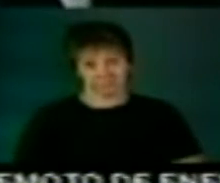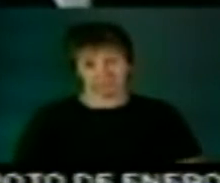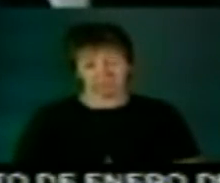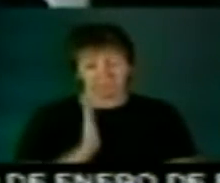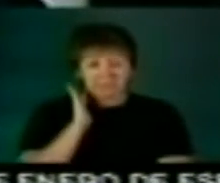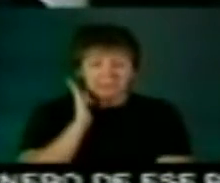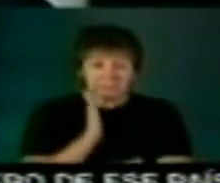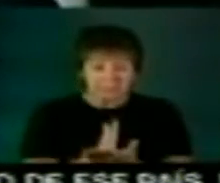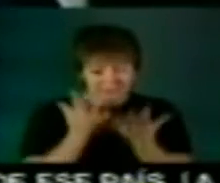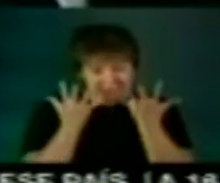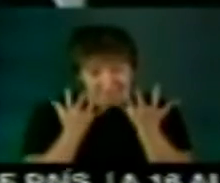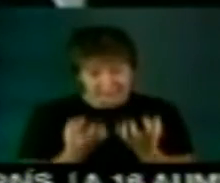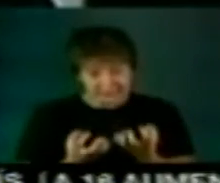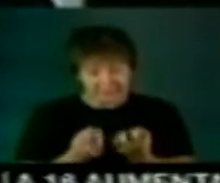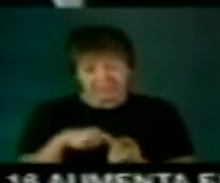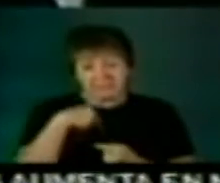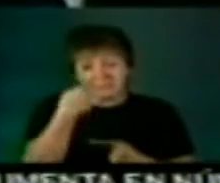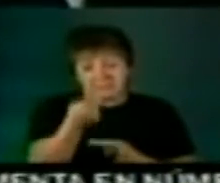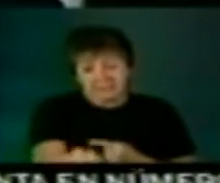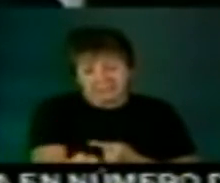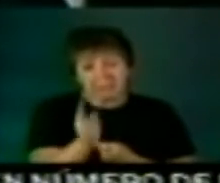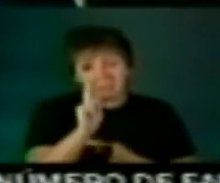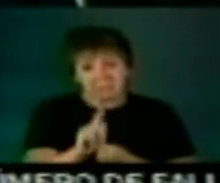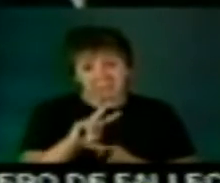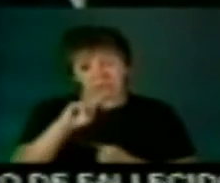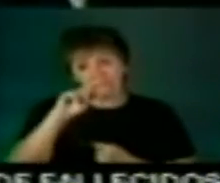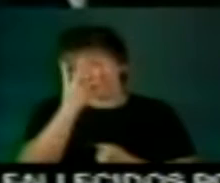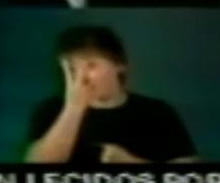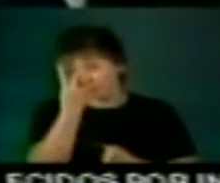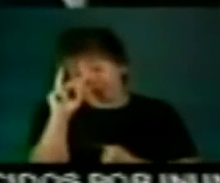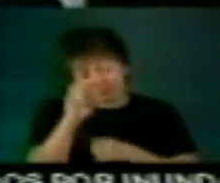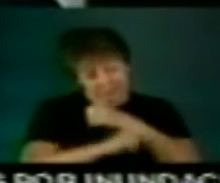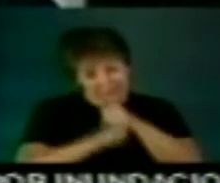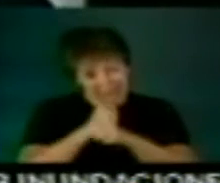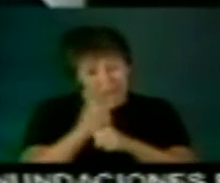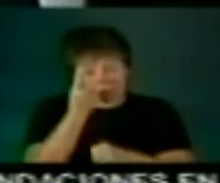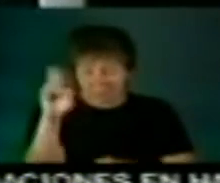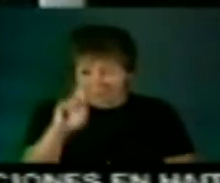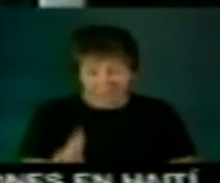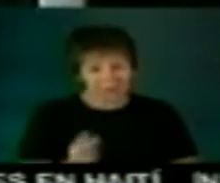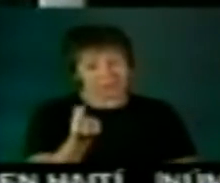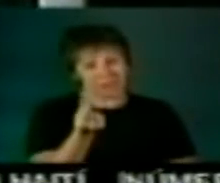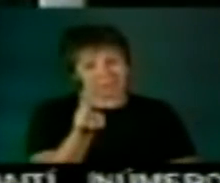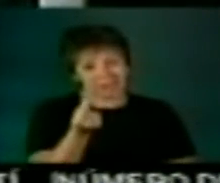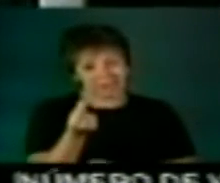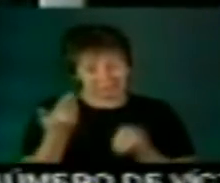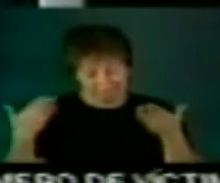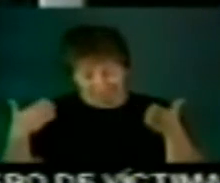Finalmente, deseamos que el bicentenario nos encuentre con un Río de la Plata más angosto,